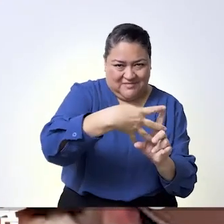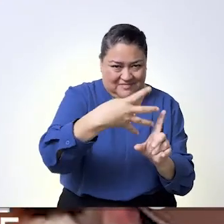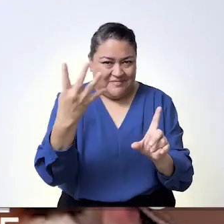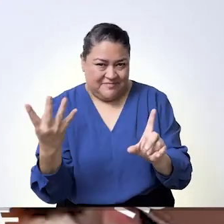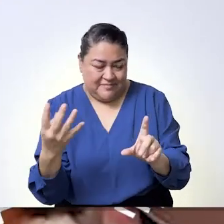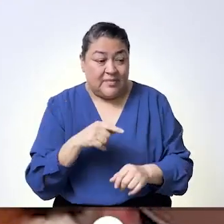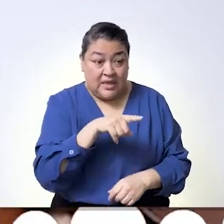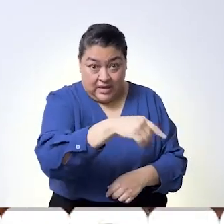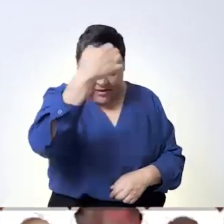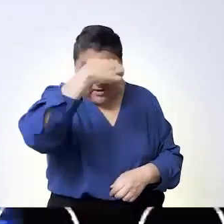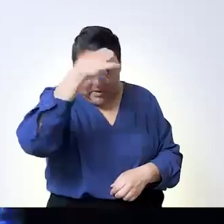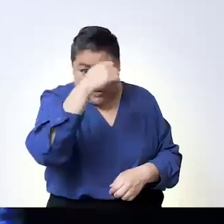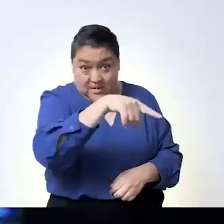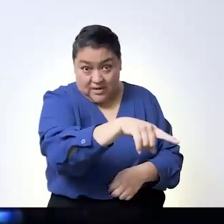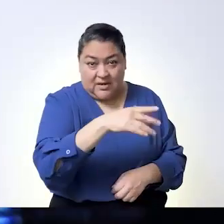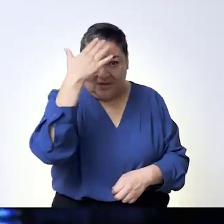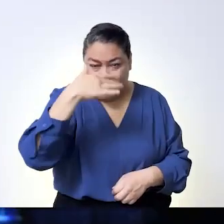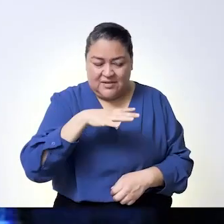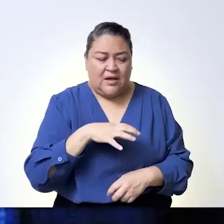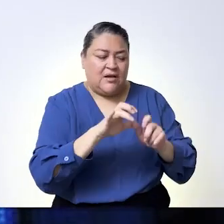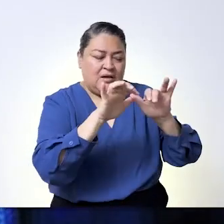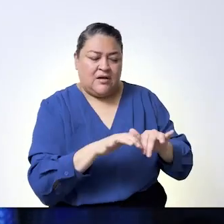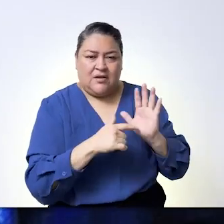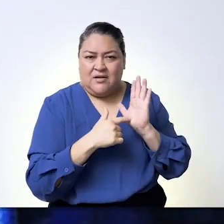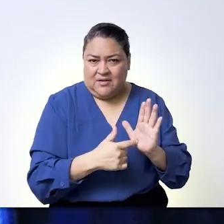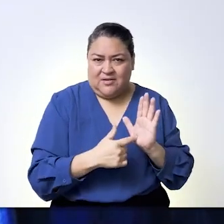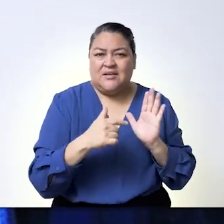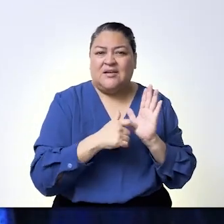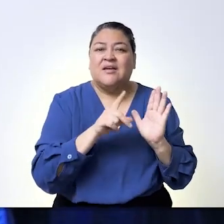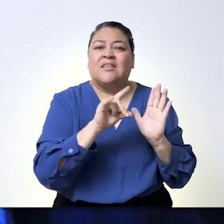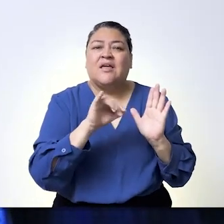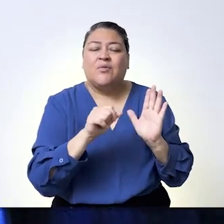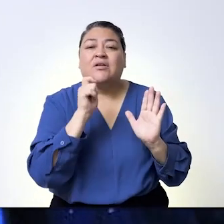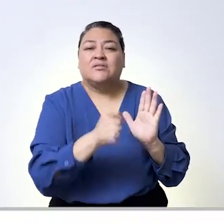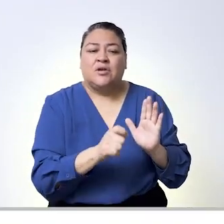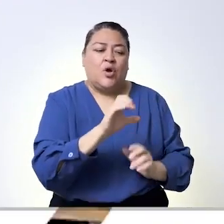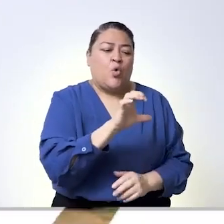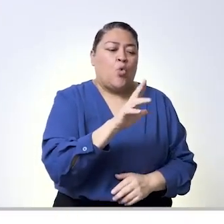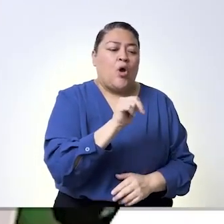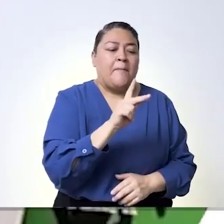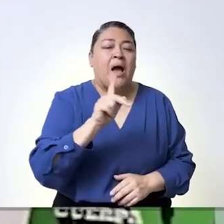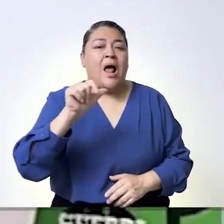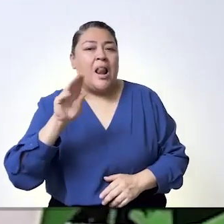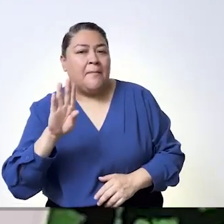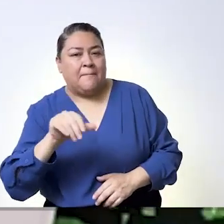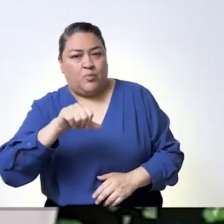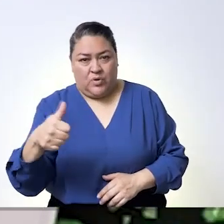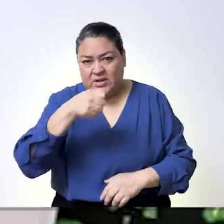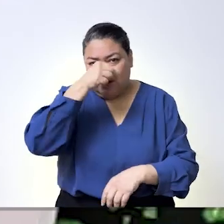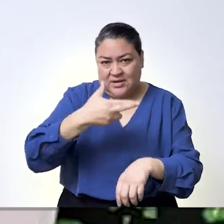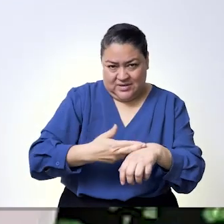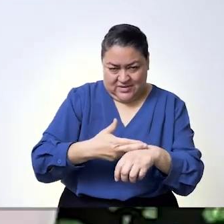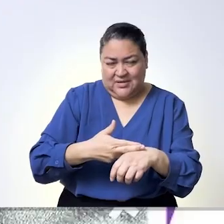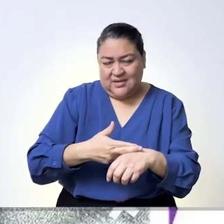LGBTQAINB+. Dentro de experiencia está la publicación de textos de Fanzine Diabolos, con Cuerpa Lab y la Secretaría de Cultura de la Ciudad